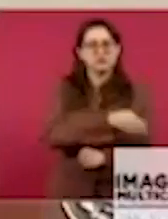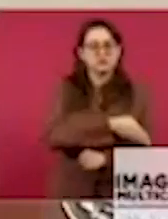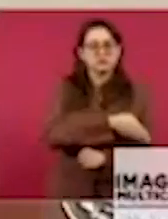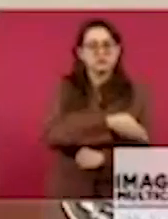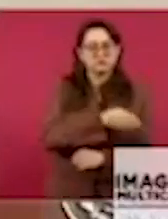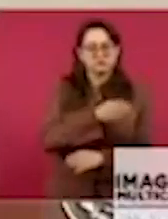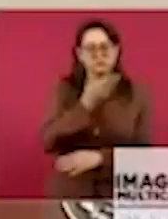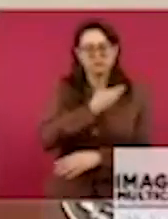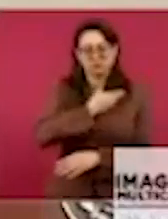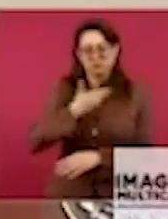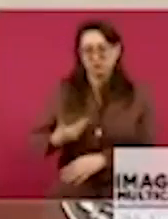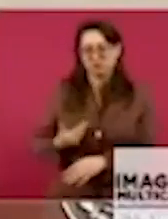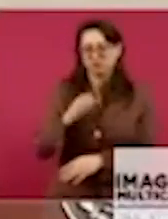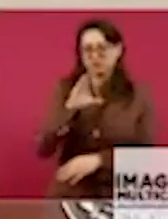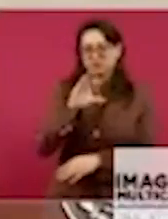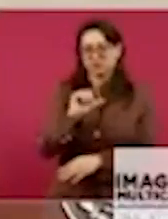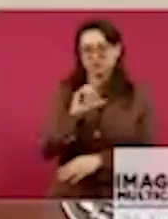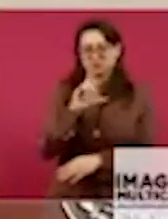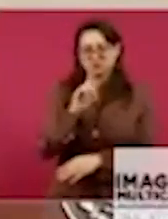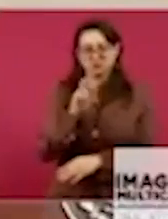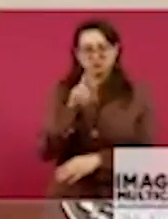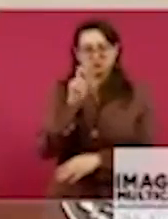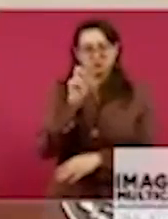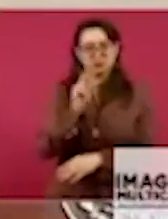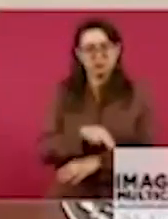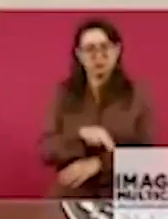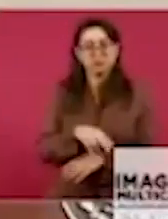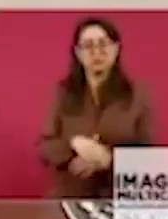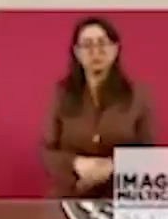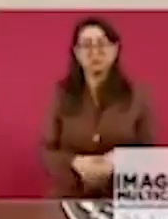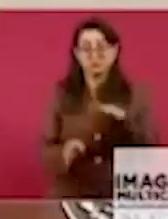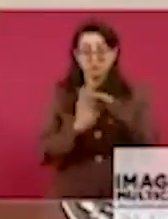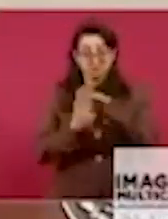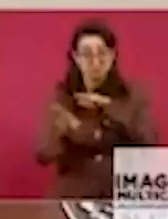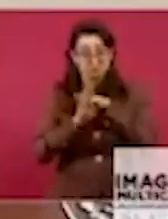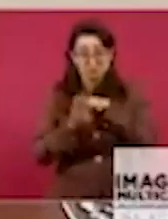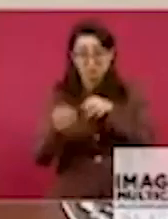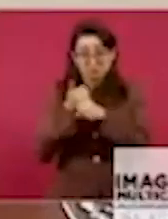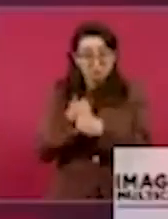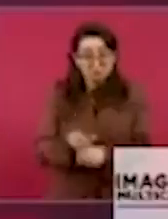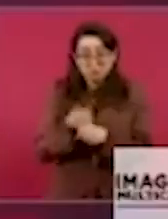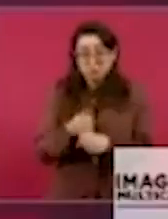Calderón, ¿sí?, los secuestraban, pero además asesinaban